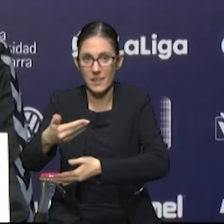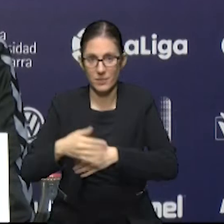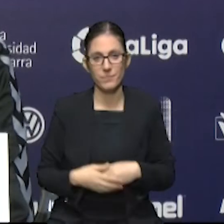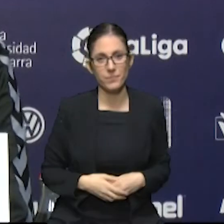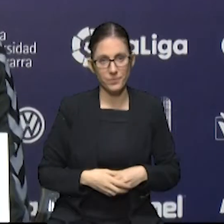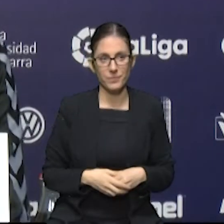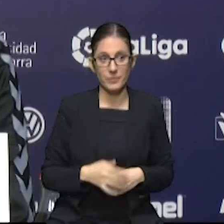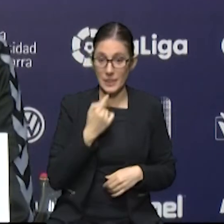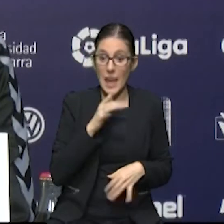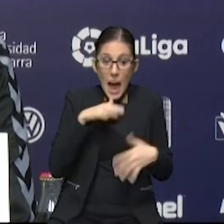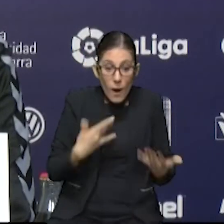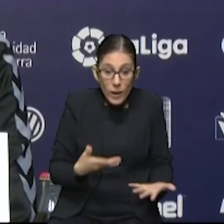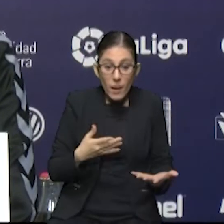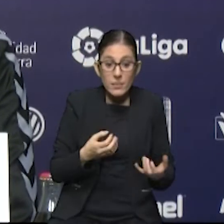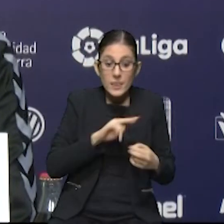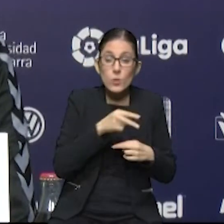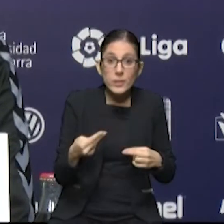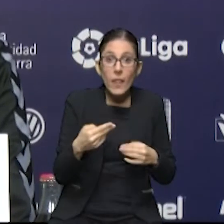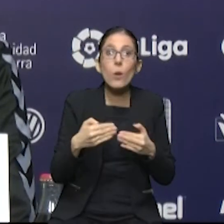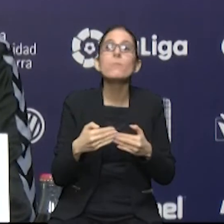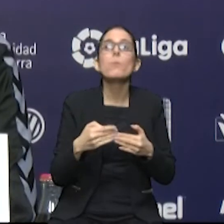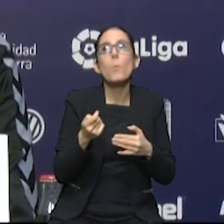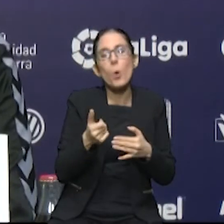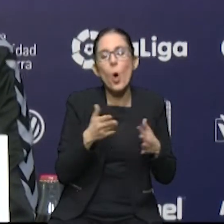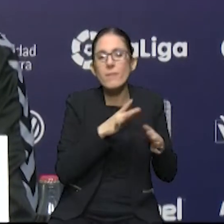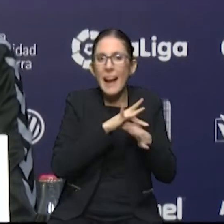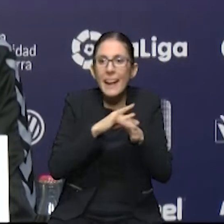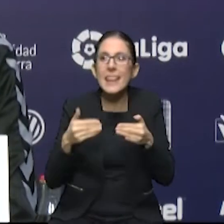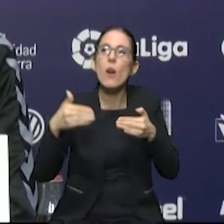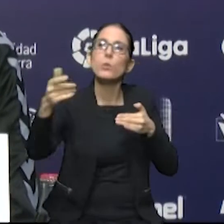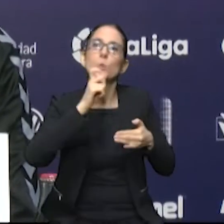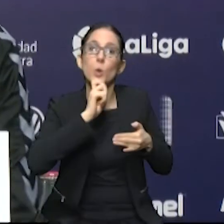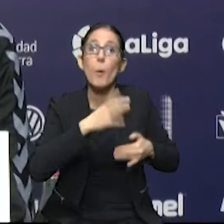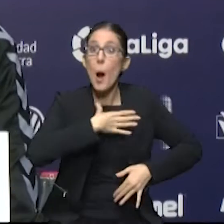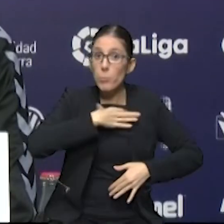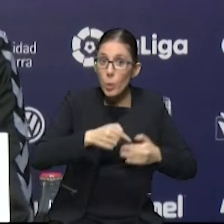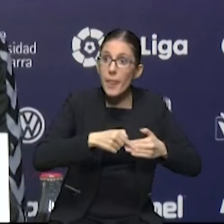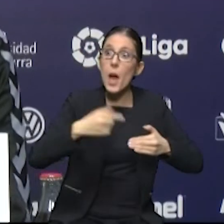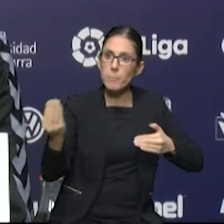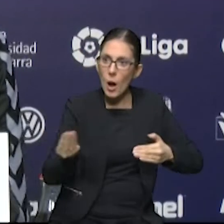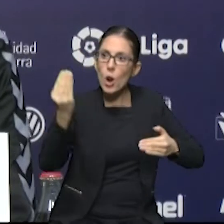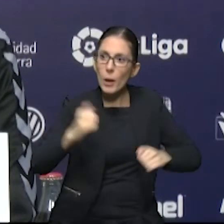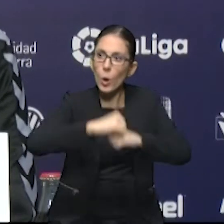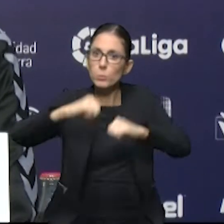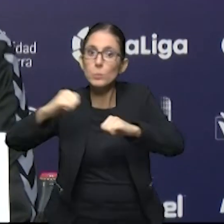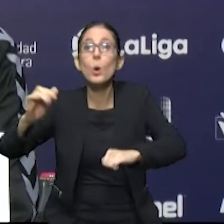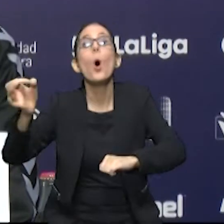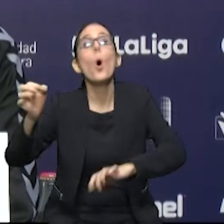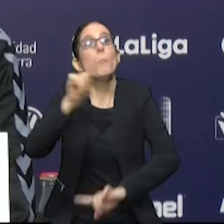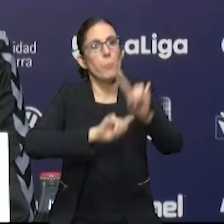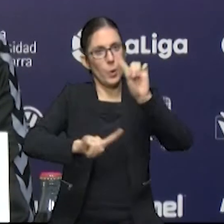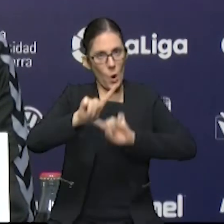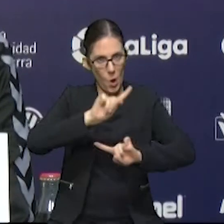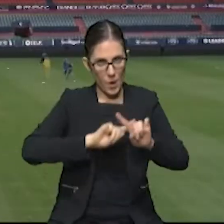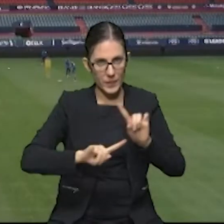a marcar hacia dónde vamos, ¿no? Y podemos afianzarnos o podemos meternos en un problema también y entendemos que tenemos que